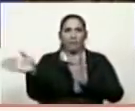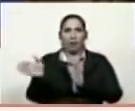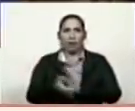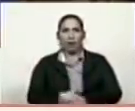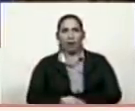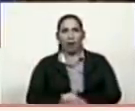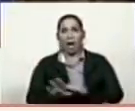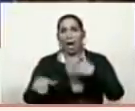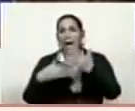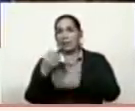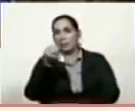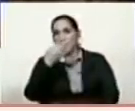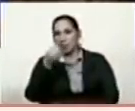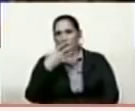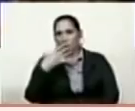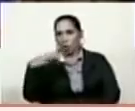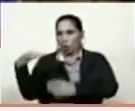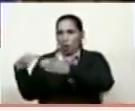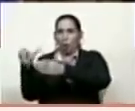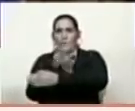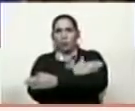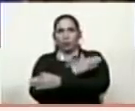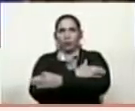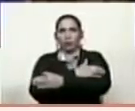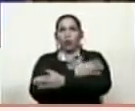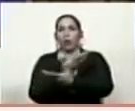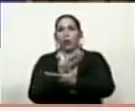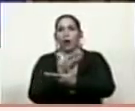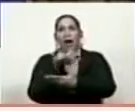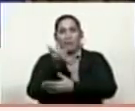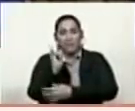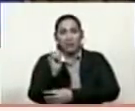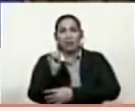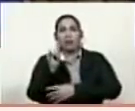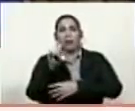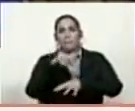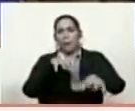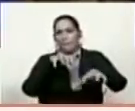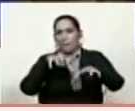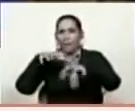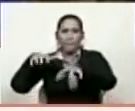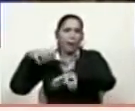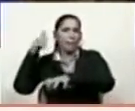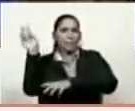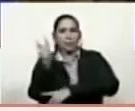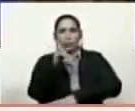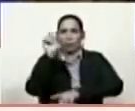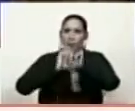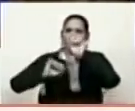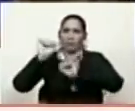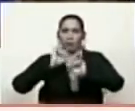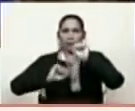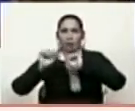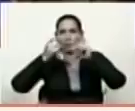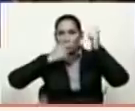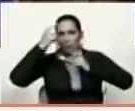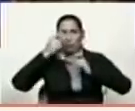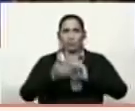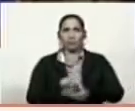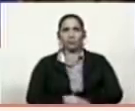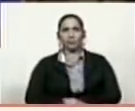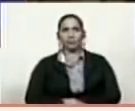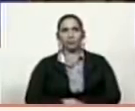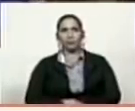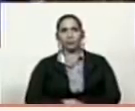Miraflores, a sabiendas de que aquí había miles y miles de venezolanos defendiendo al presidente Chávez. A ambos sectores nosotros les rendimos homenaje y